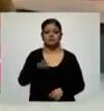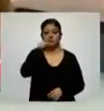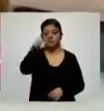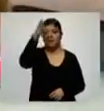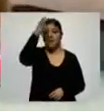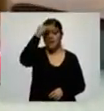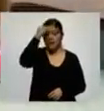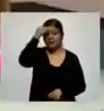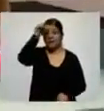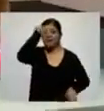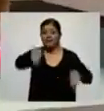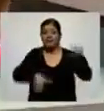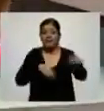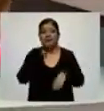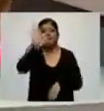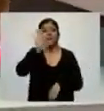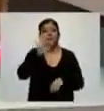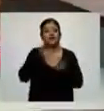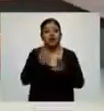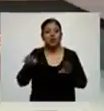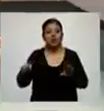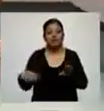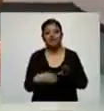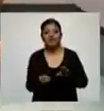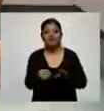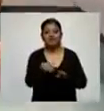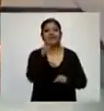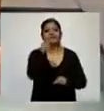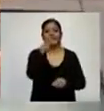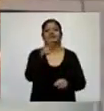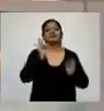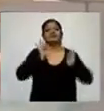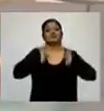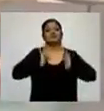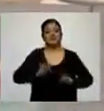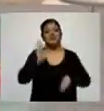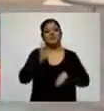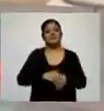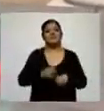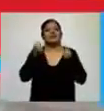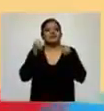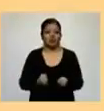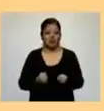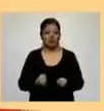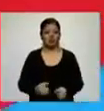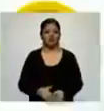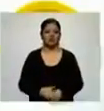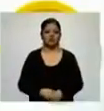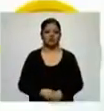Aprende a nadar como un pez en el agua. Es la mejor forma de pasarlo bien con seguridad.